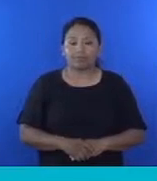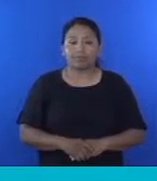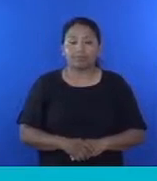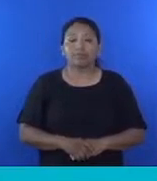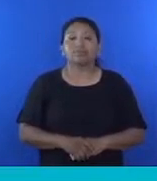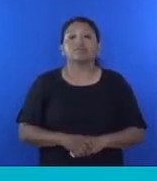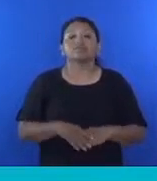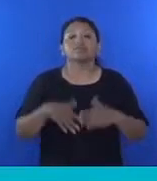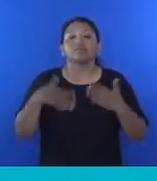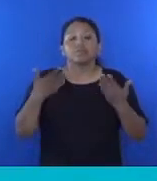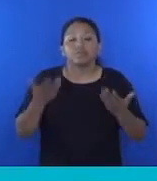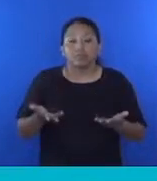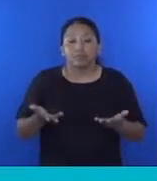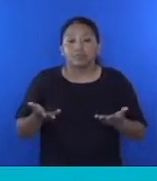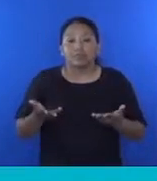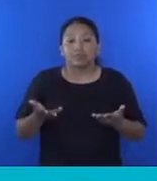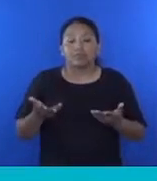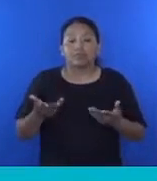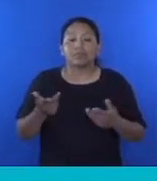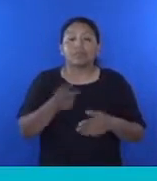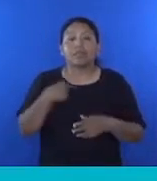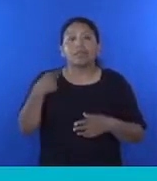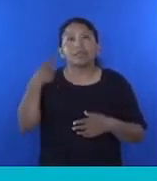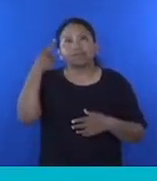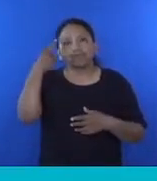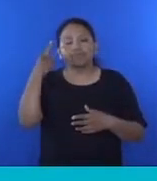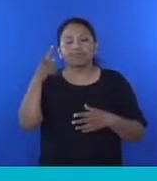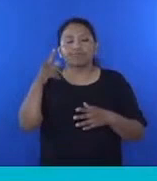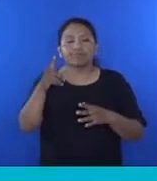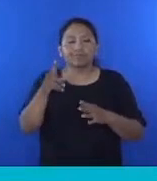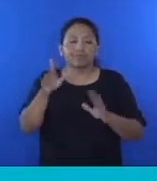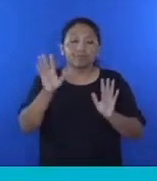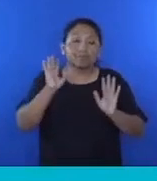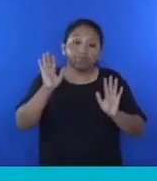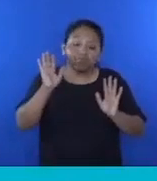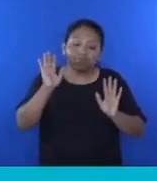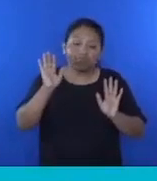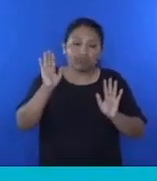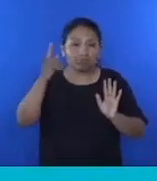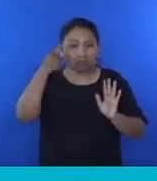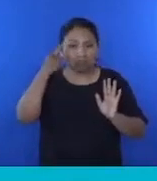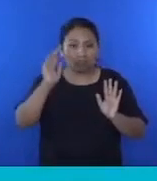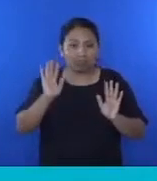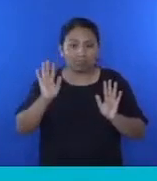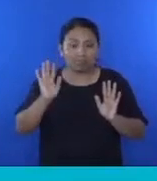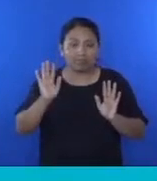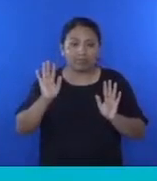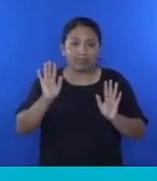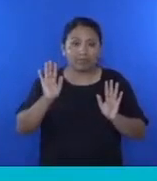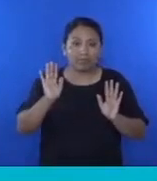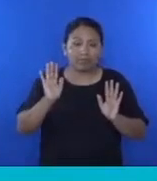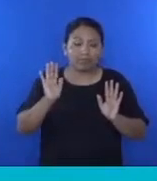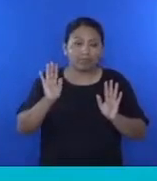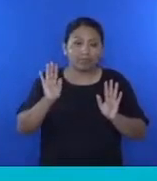También debemos decir que nos parece, señor presidente, de una